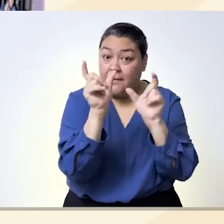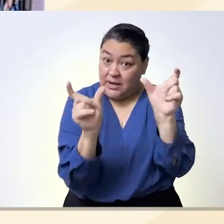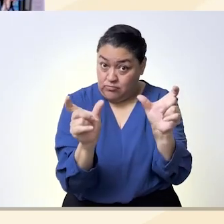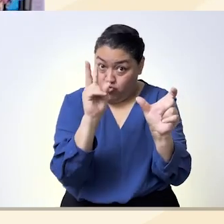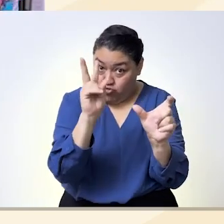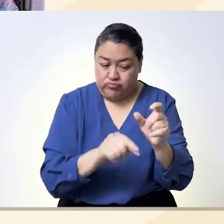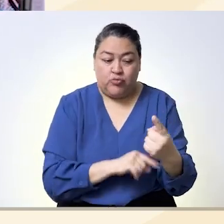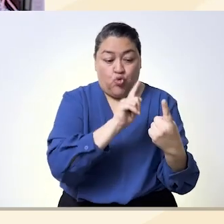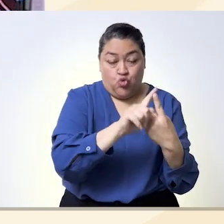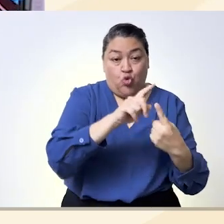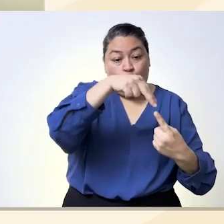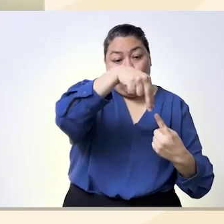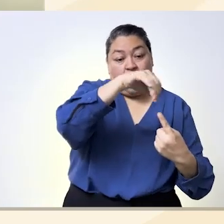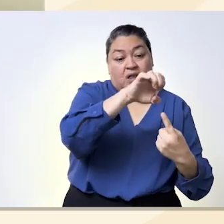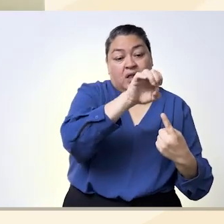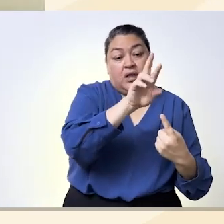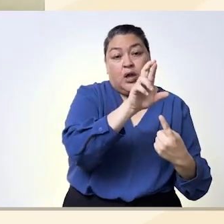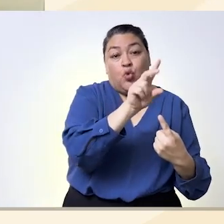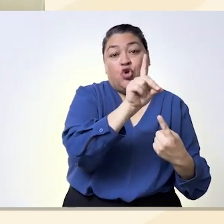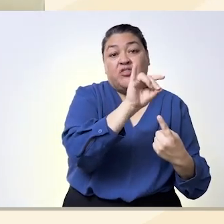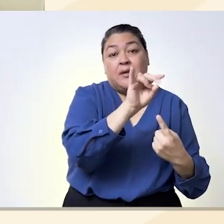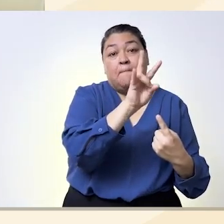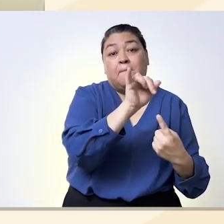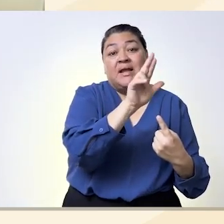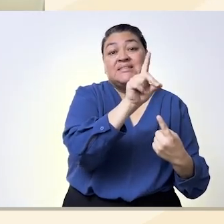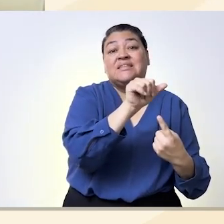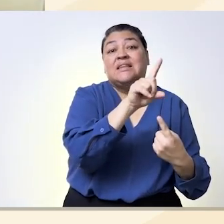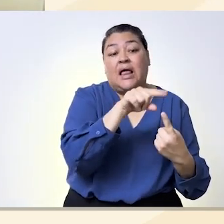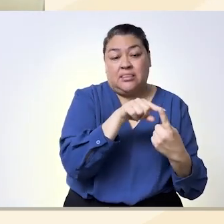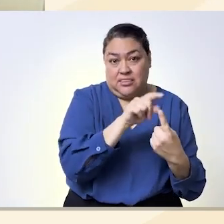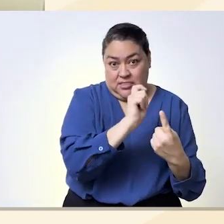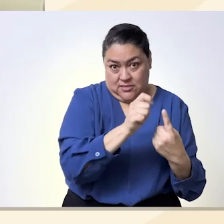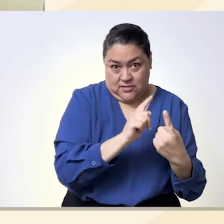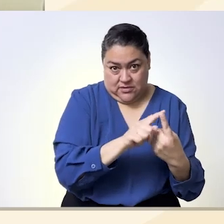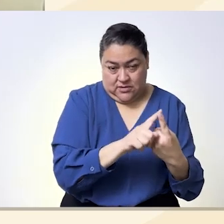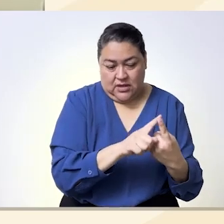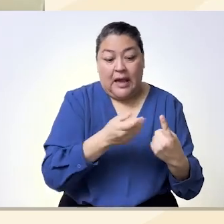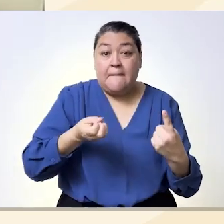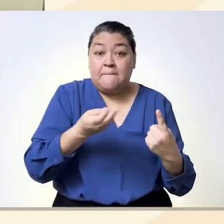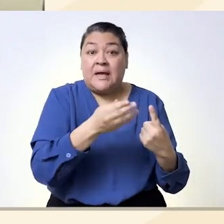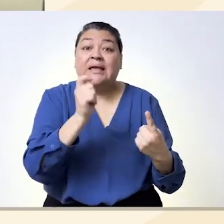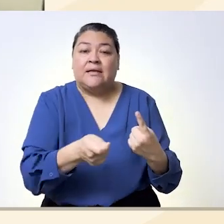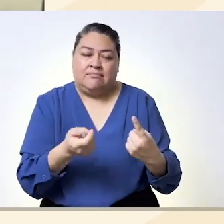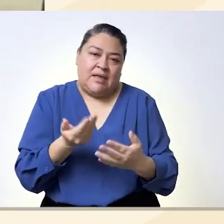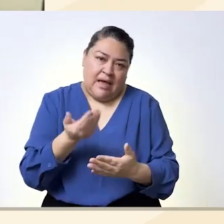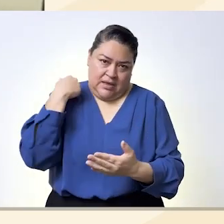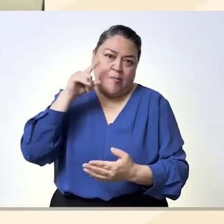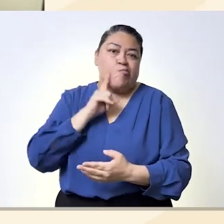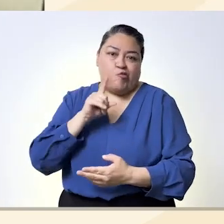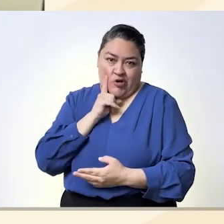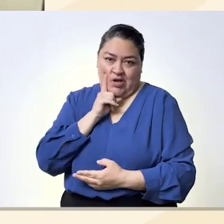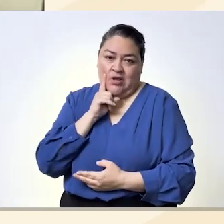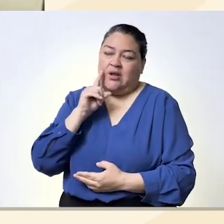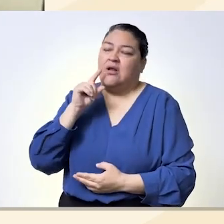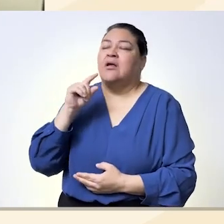distinguir neurodiversidad de neurodivergencia, ¿no? Porque como que apela a cosas distintas. Neurodiversidad es como un término que fue acuñado por la